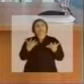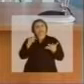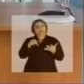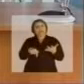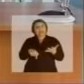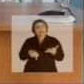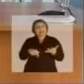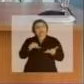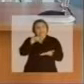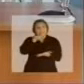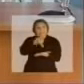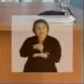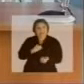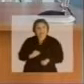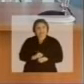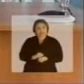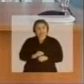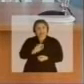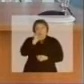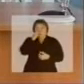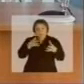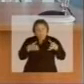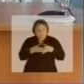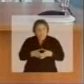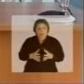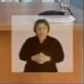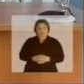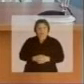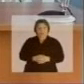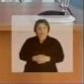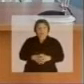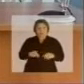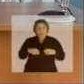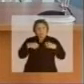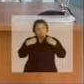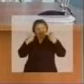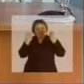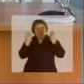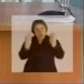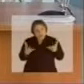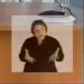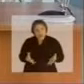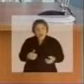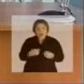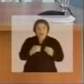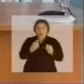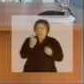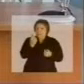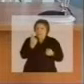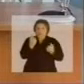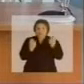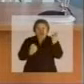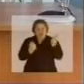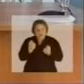En esta nación Que ha mejorado En sus En sus números